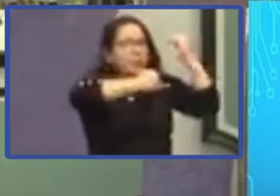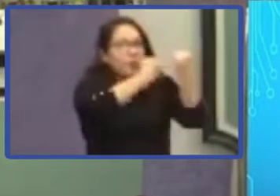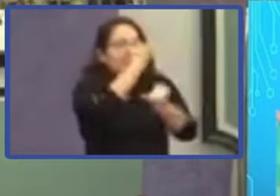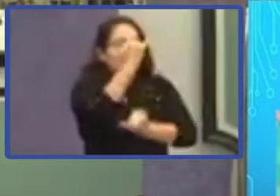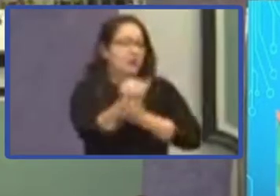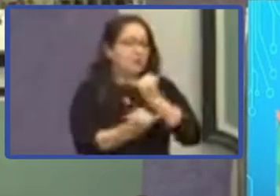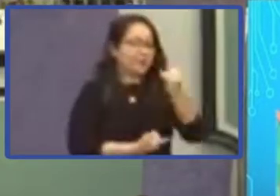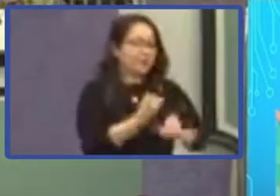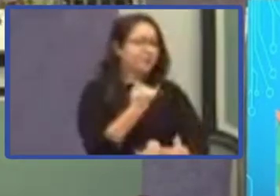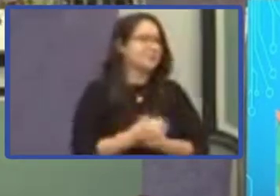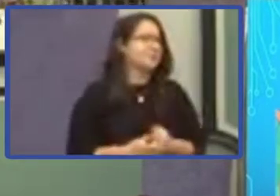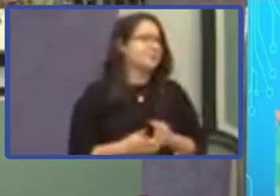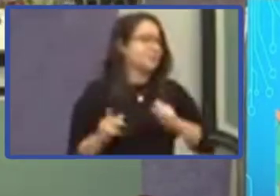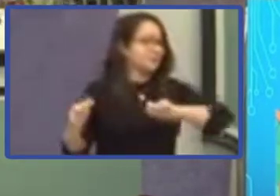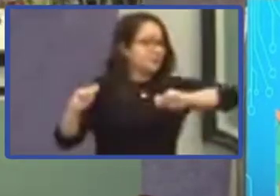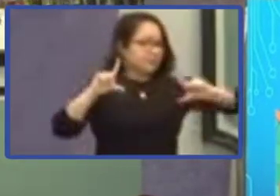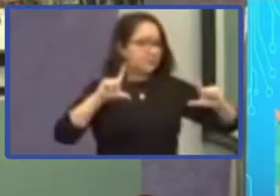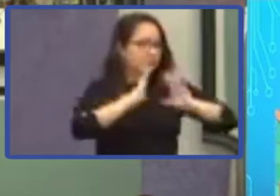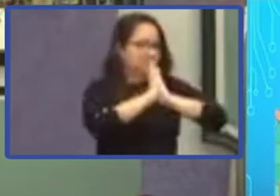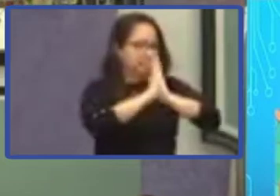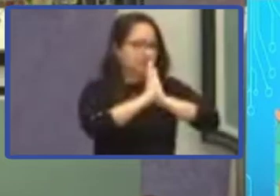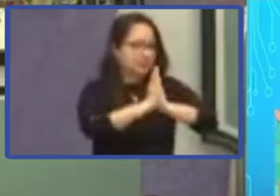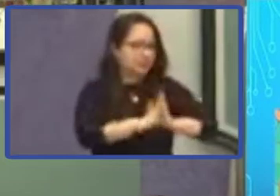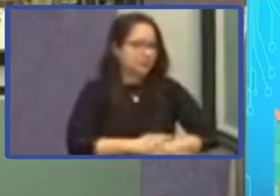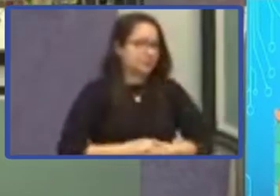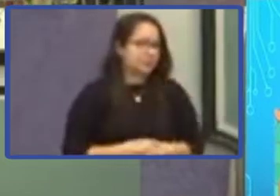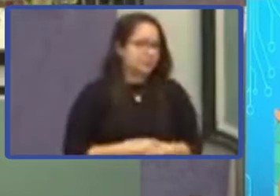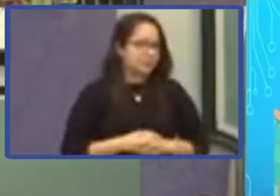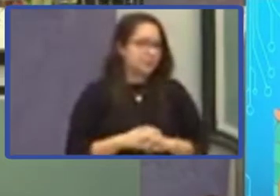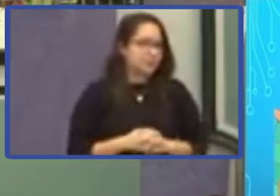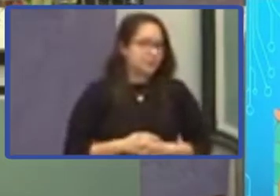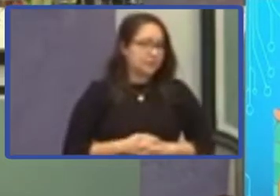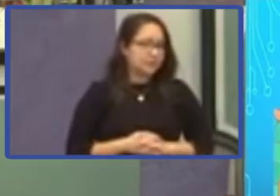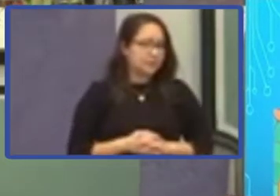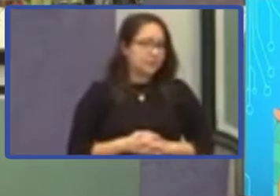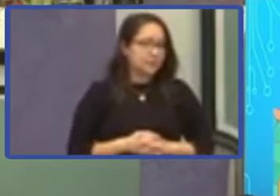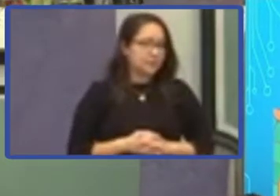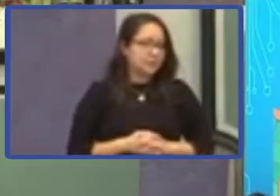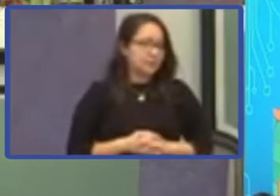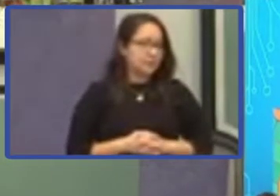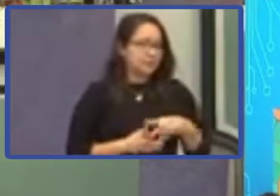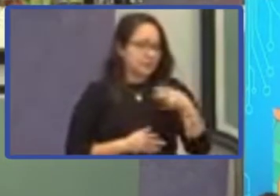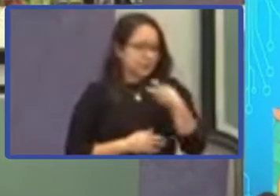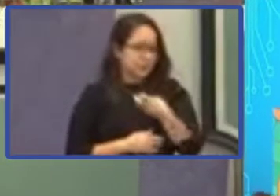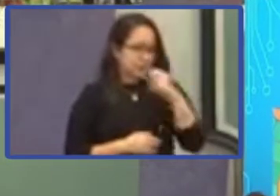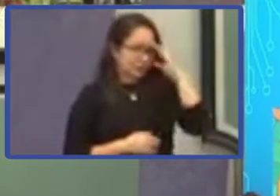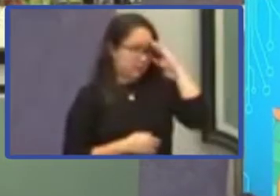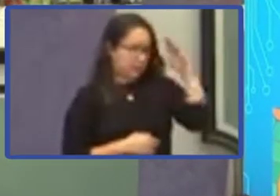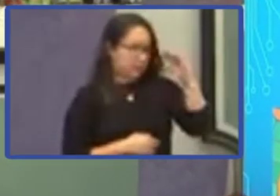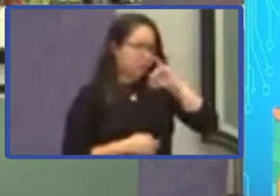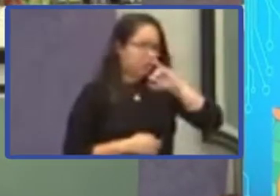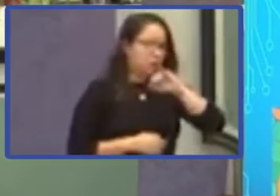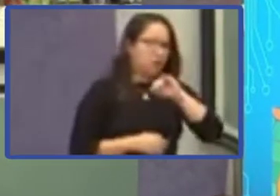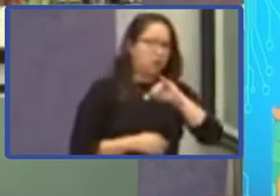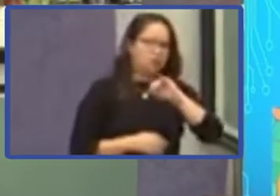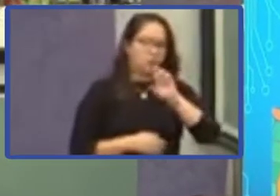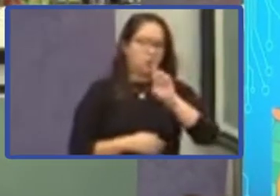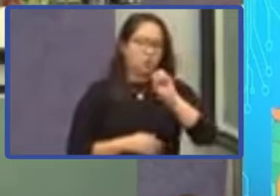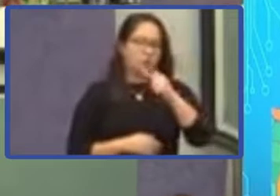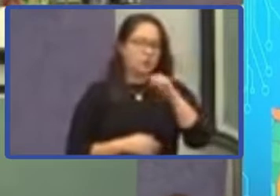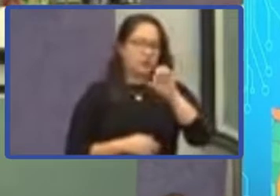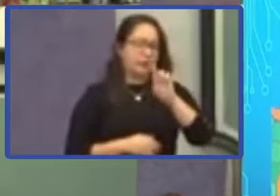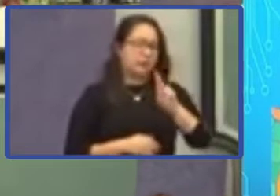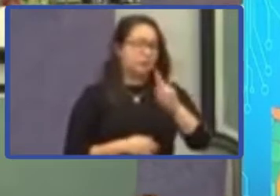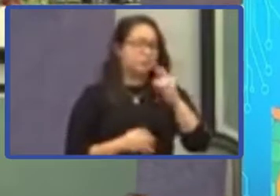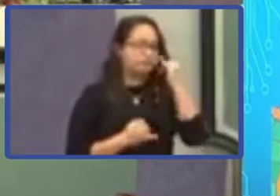bueno el siguiente por favor este señor Roger Penrose también se planteó la idea de qué